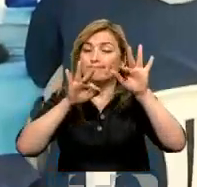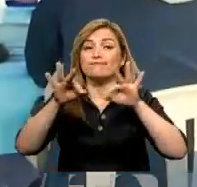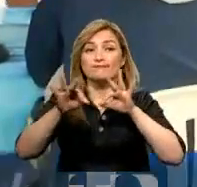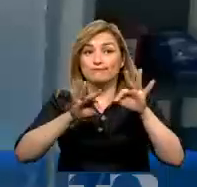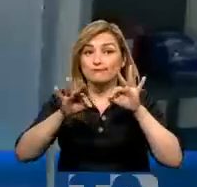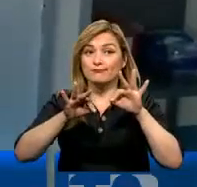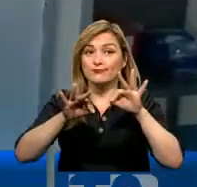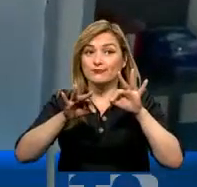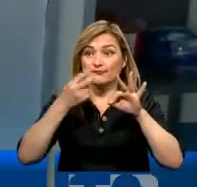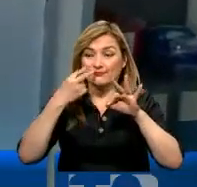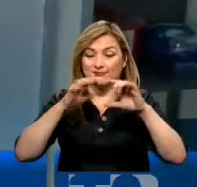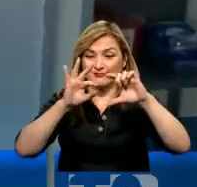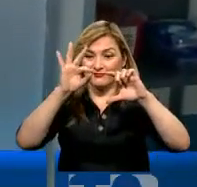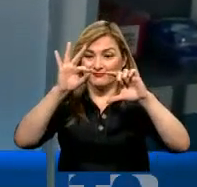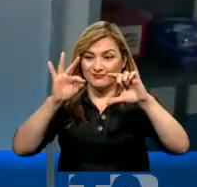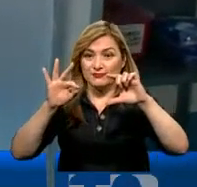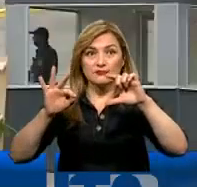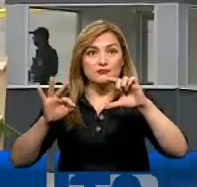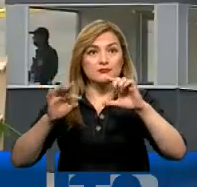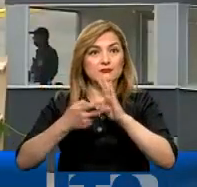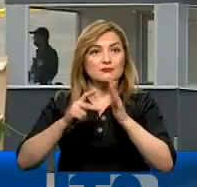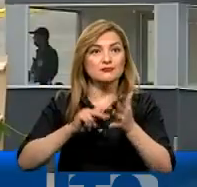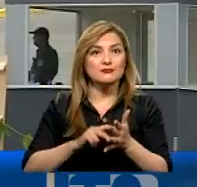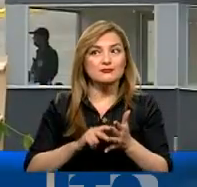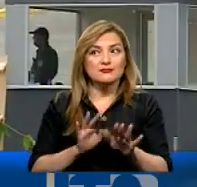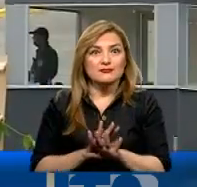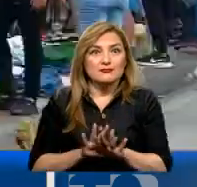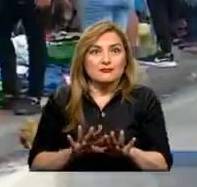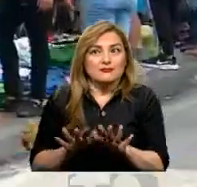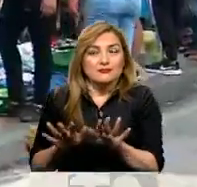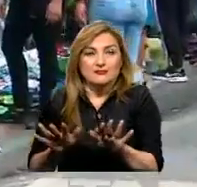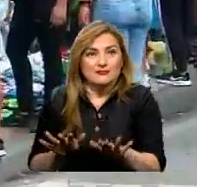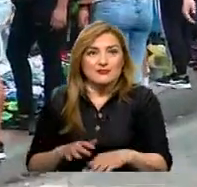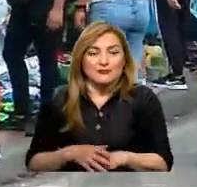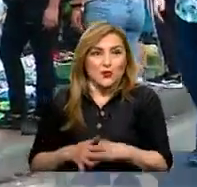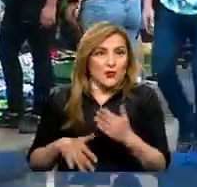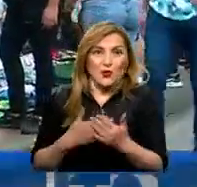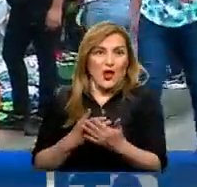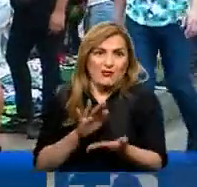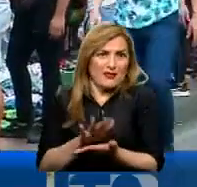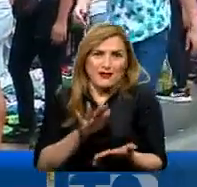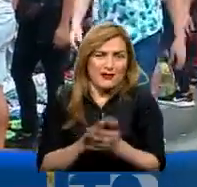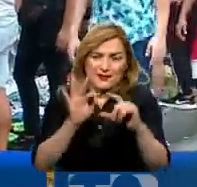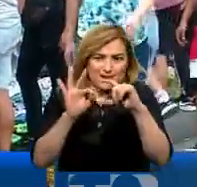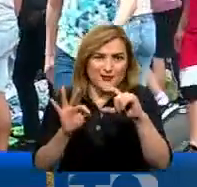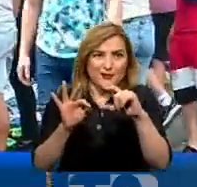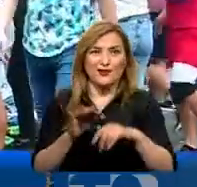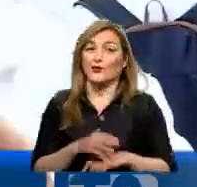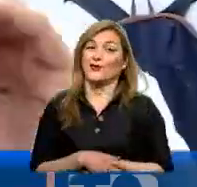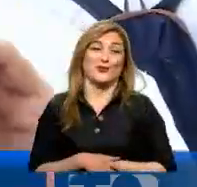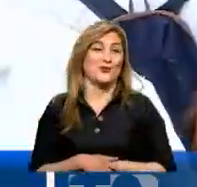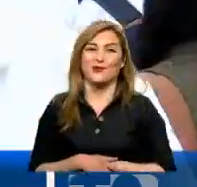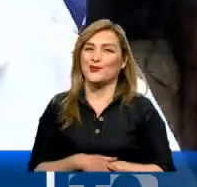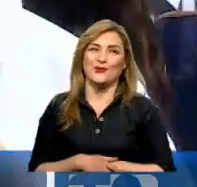disminución que empieza a registrarse no significa que sea ya una tendencia y que en la ciudad la curva de contagios vuelva a